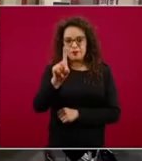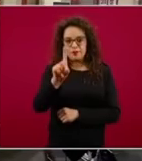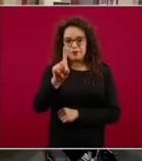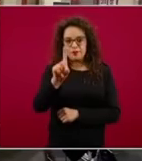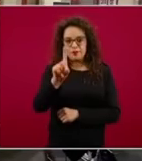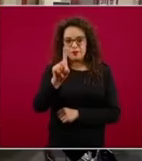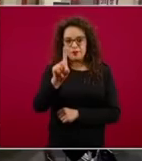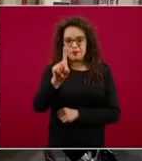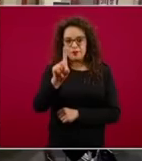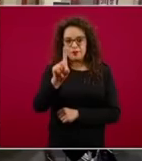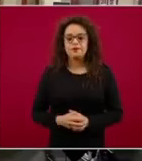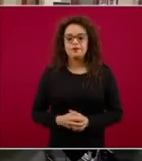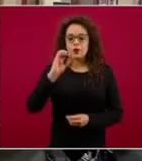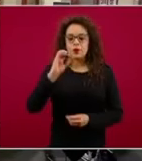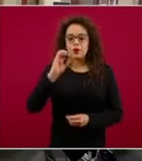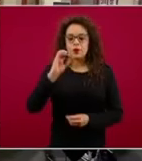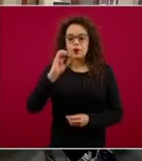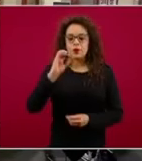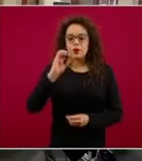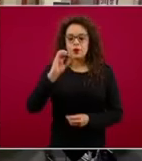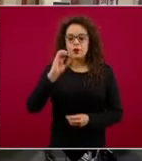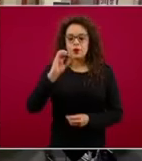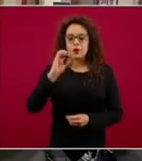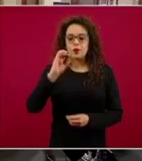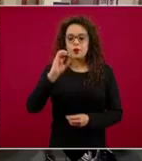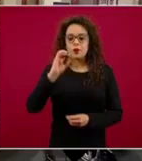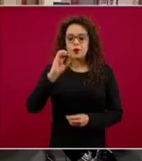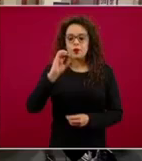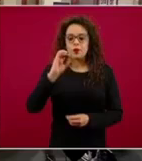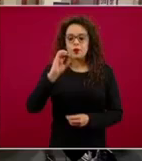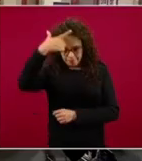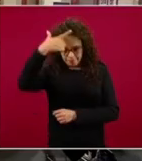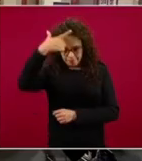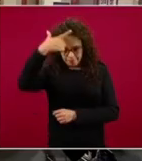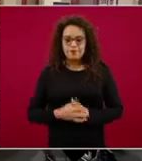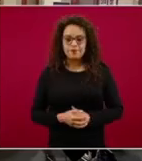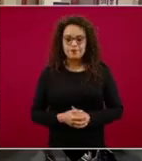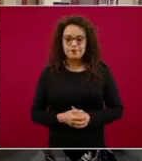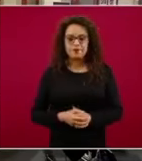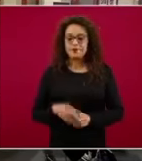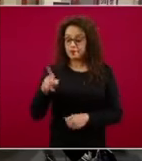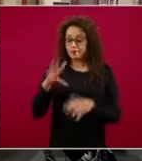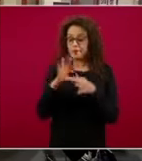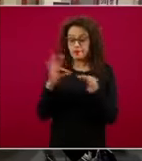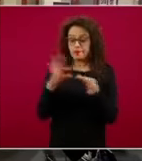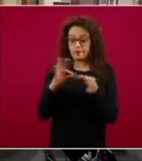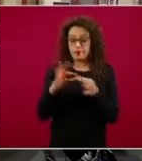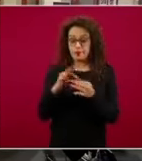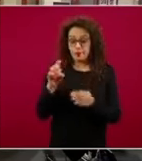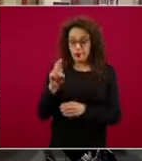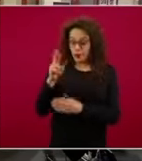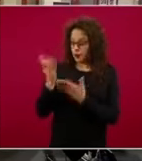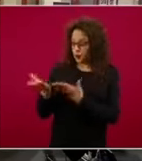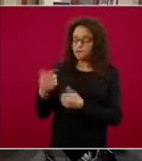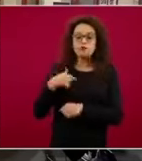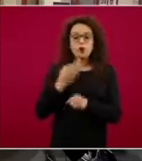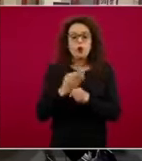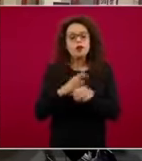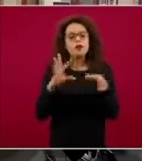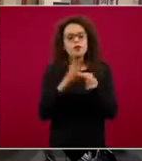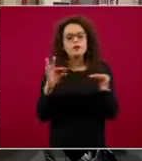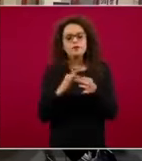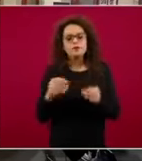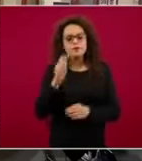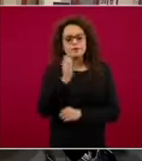Muchas gracias, doctor López-Gatell. Buenas noches. Como comenta el doctor López-Gatell, voy a presentar algunos de los indicadores